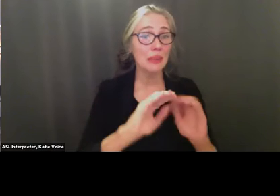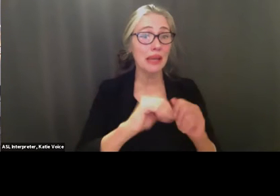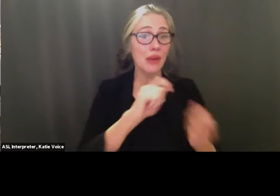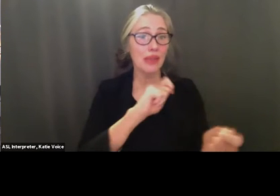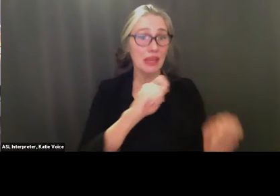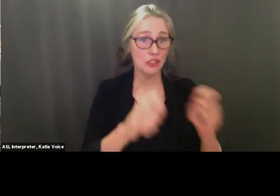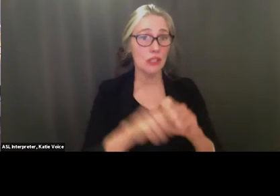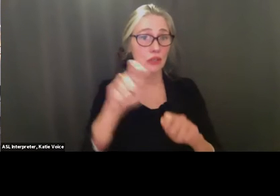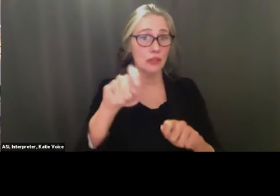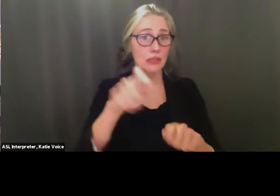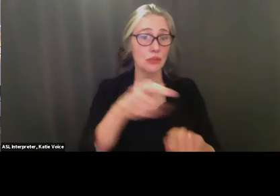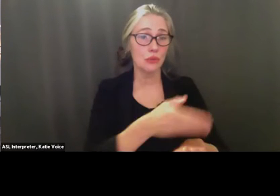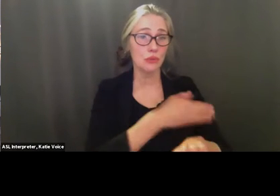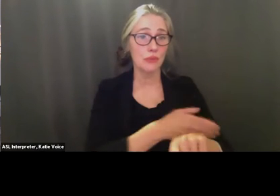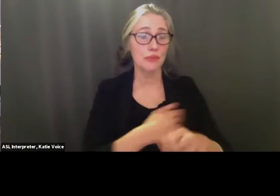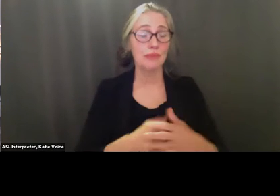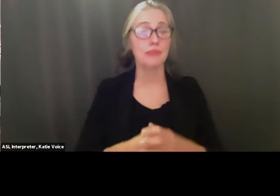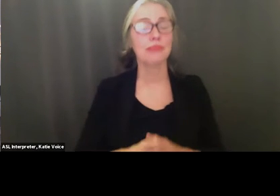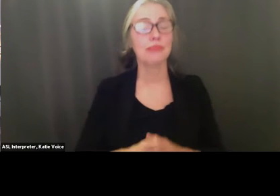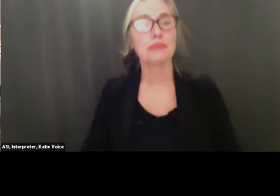currículo de salud y lo que tiene que cambiar.